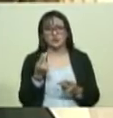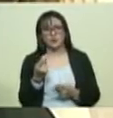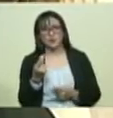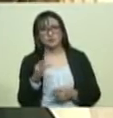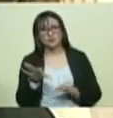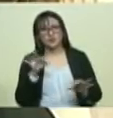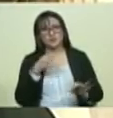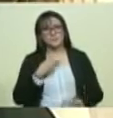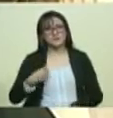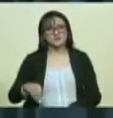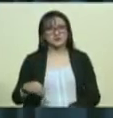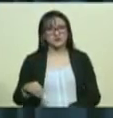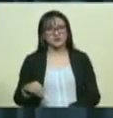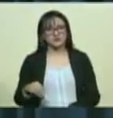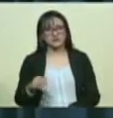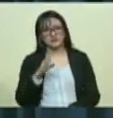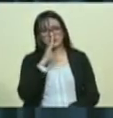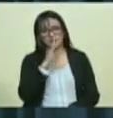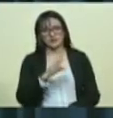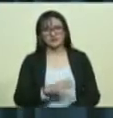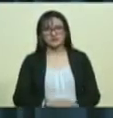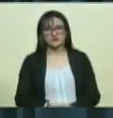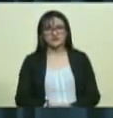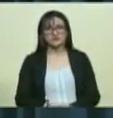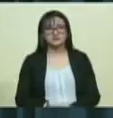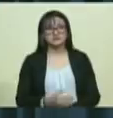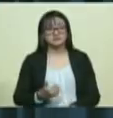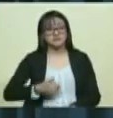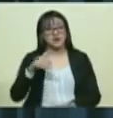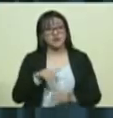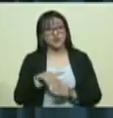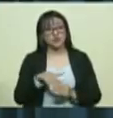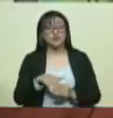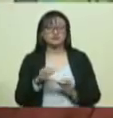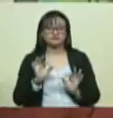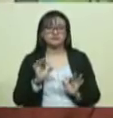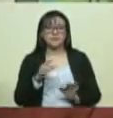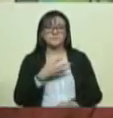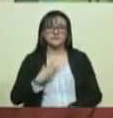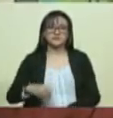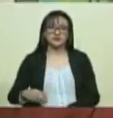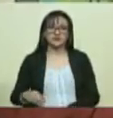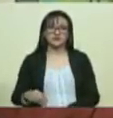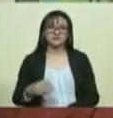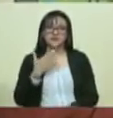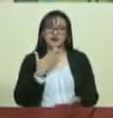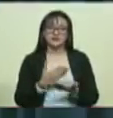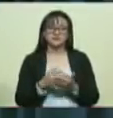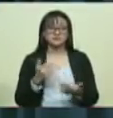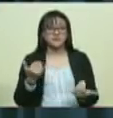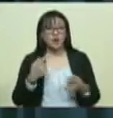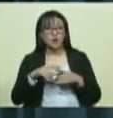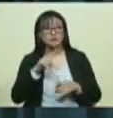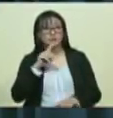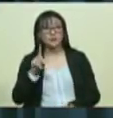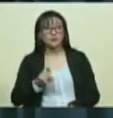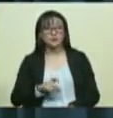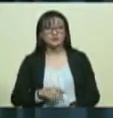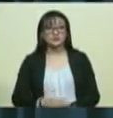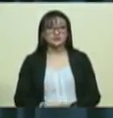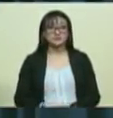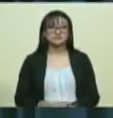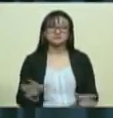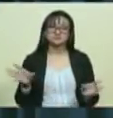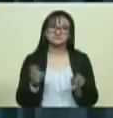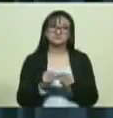escoger presidente de la república aquí es directa aquí el que saque más votos el que es presidente muchísimas veces es una pregunta así